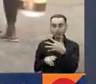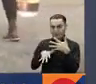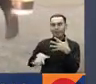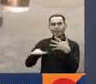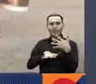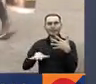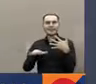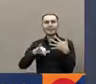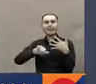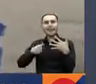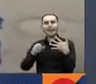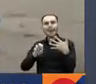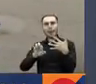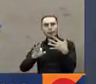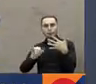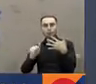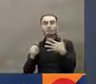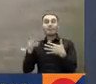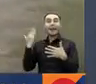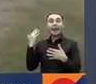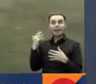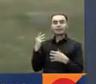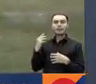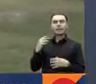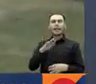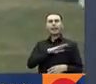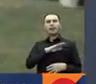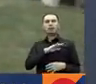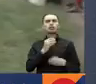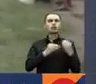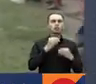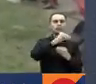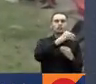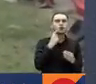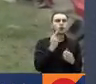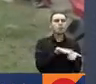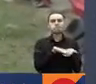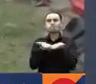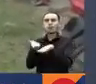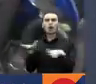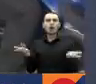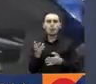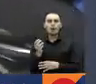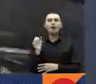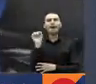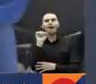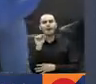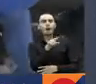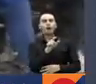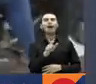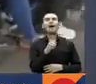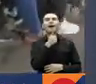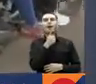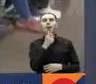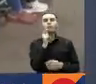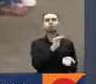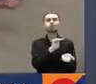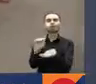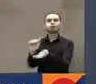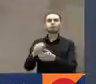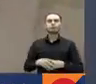A través de carro tanque, la administración municipal está surtiendo de líquido a la población afectada.